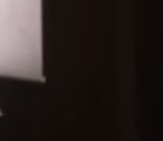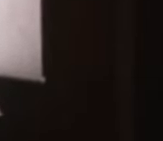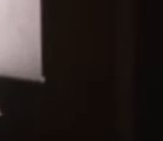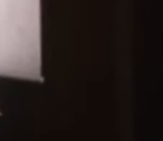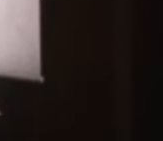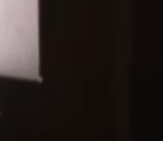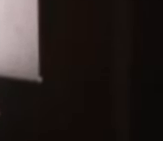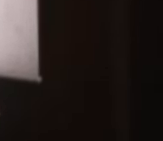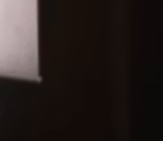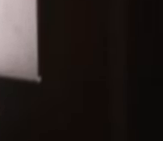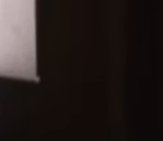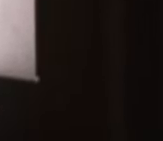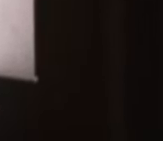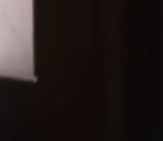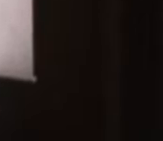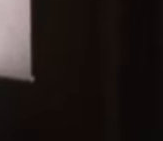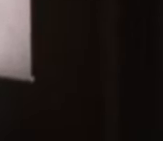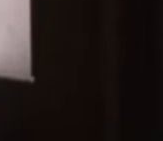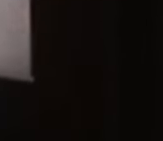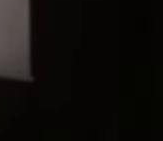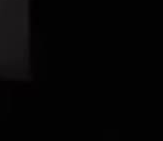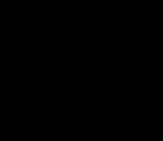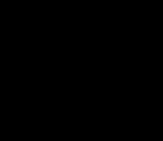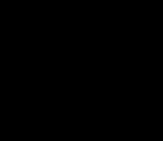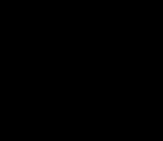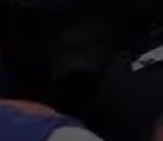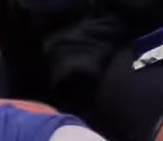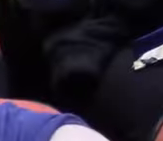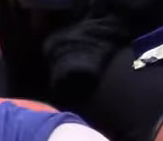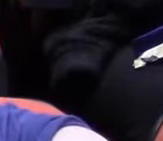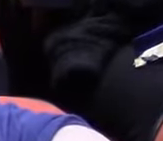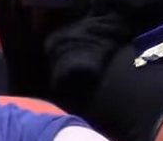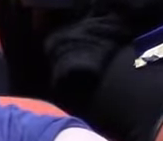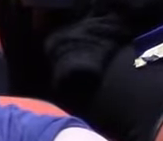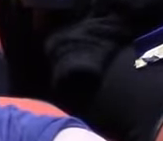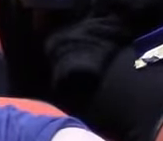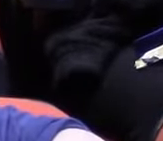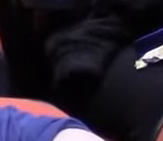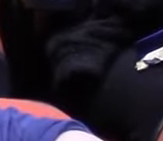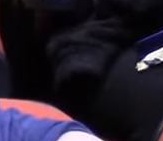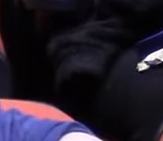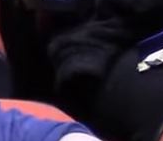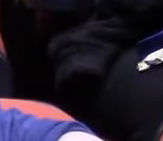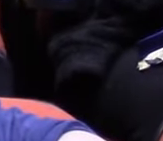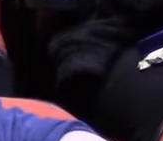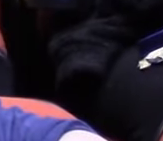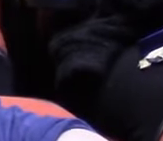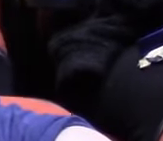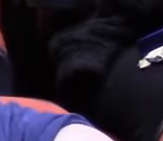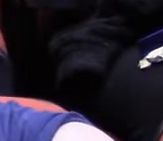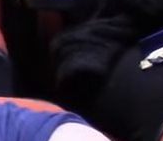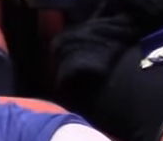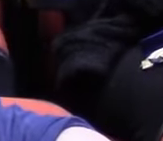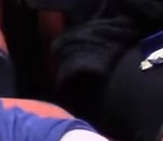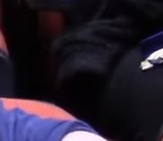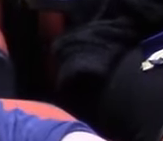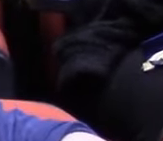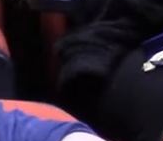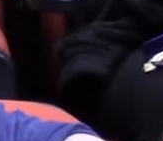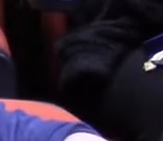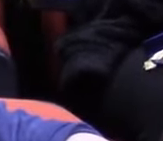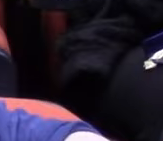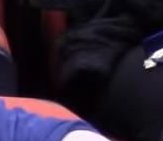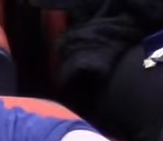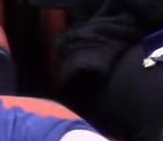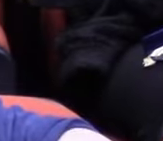Ahí está nuestro trabajo, nuestro corazón. A pesar de que tuvimos una gran educación en línea, la verdad, siempre es mejor la